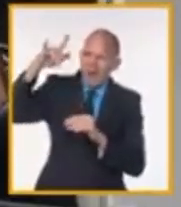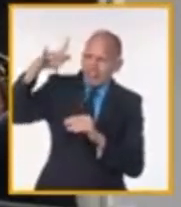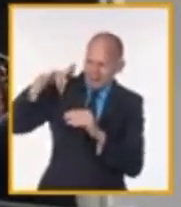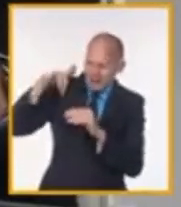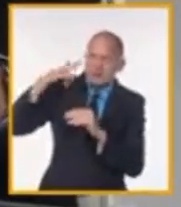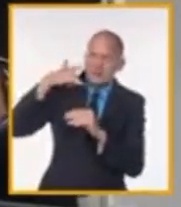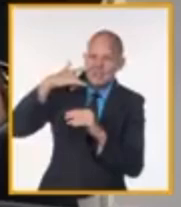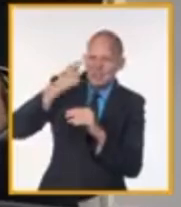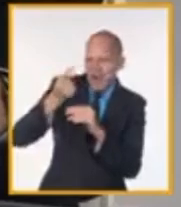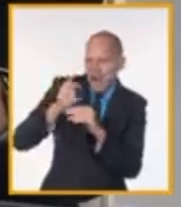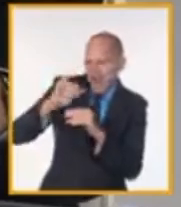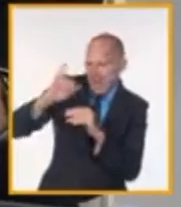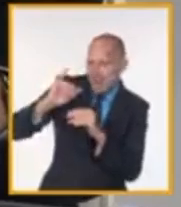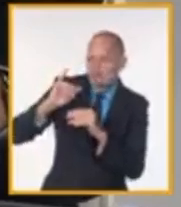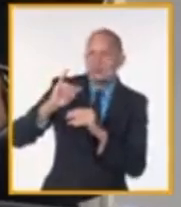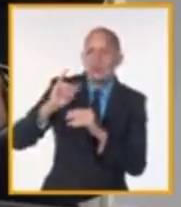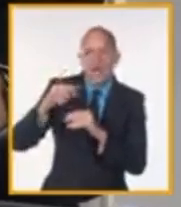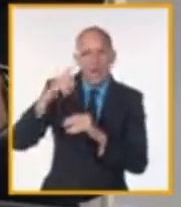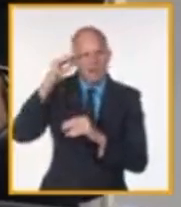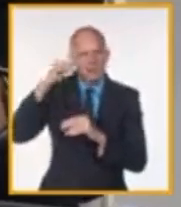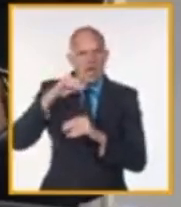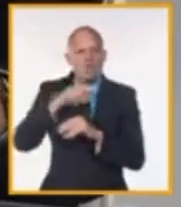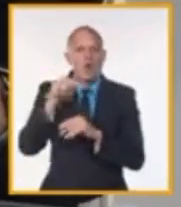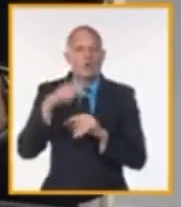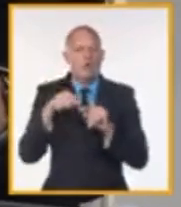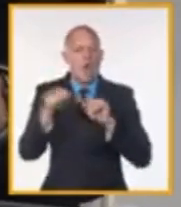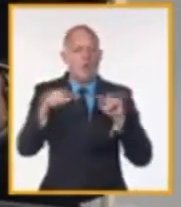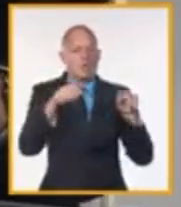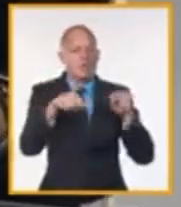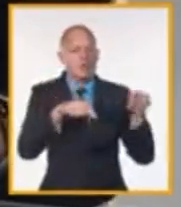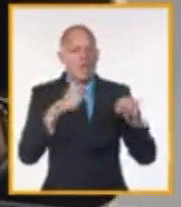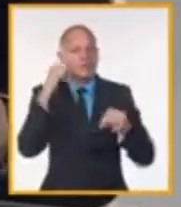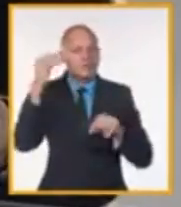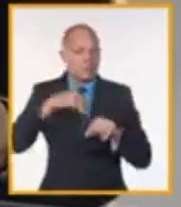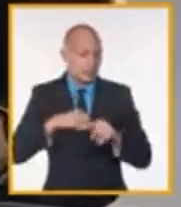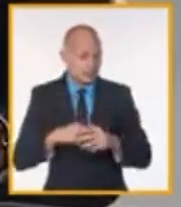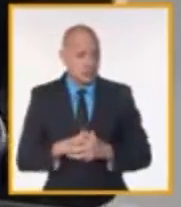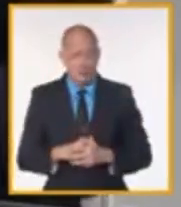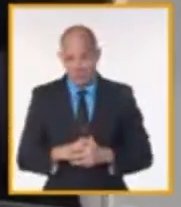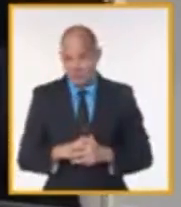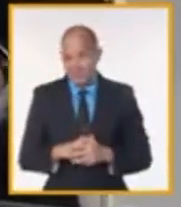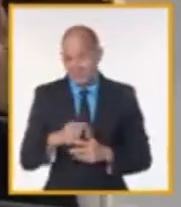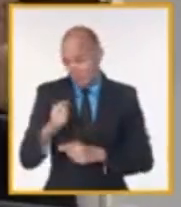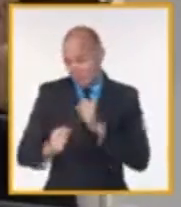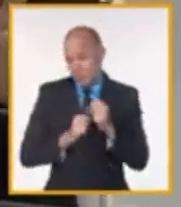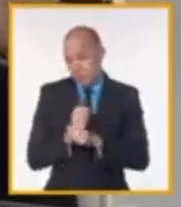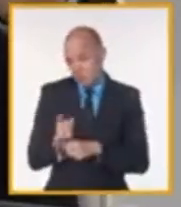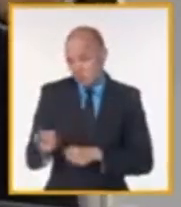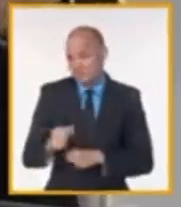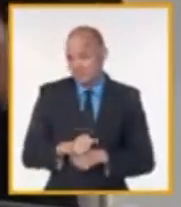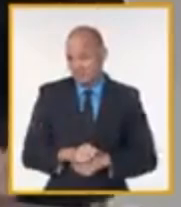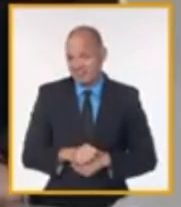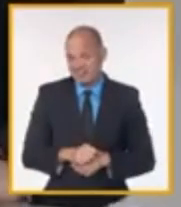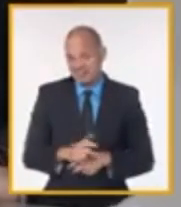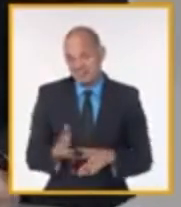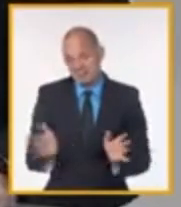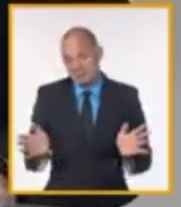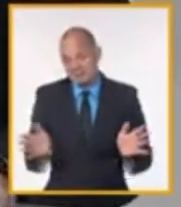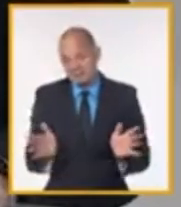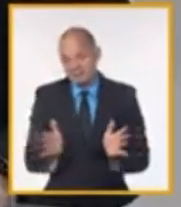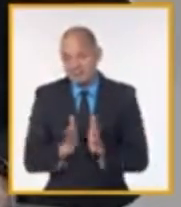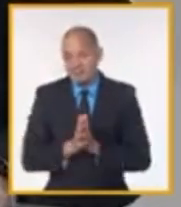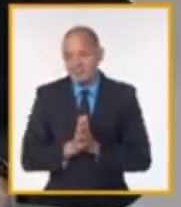con un nivel de nitidez y de precisión tremenda y están utilizando eso Rusia